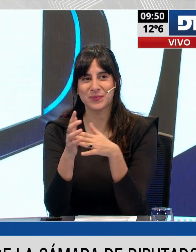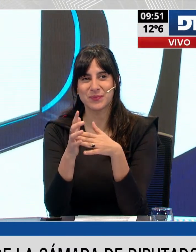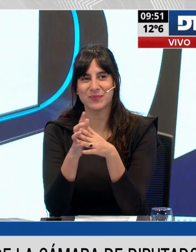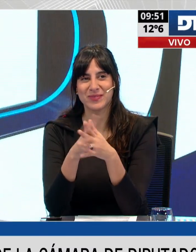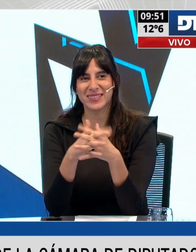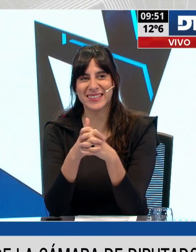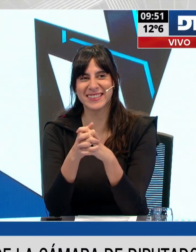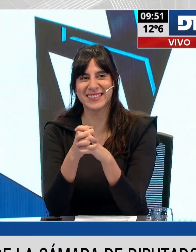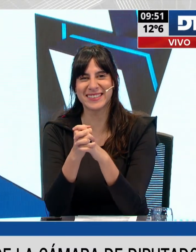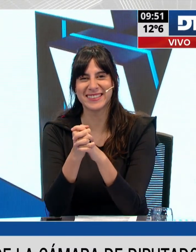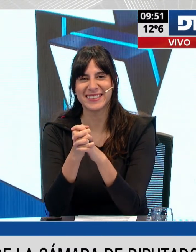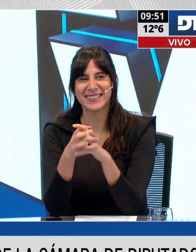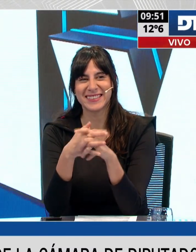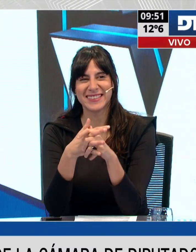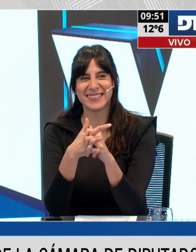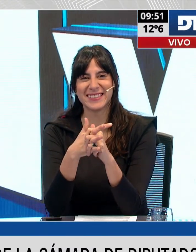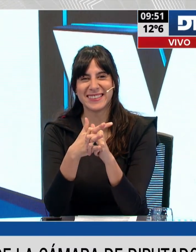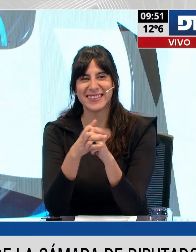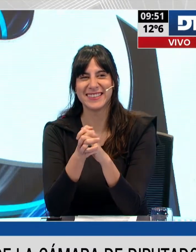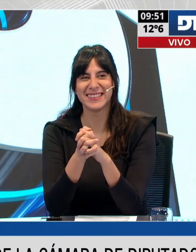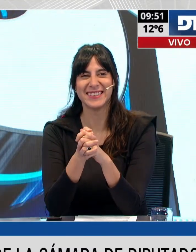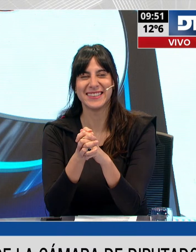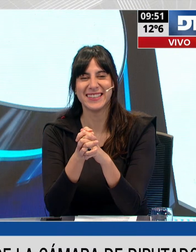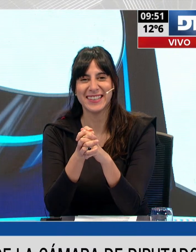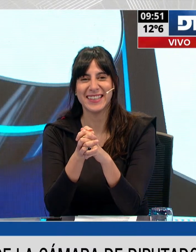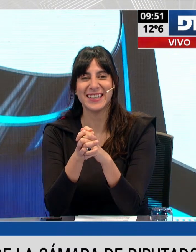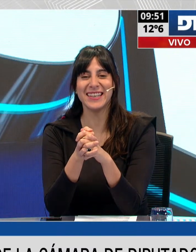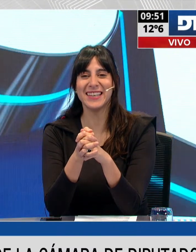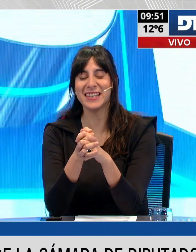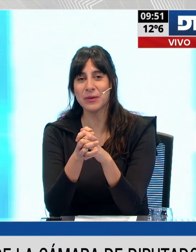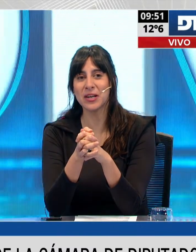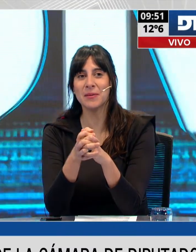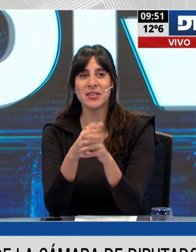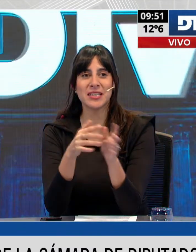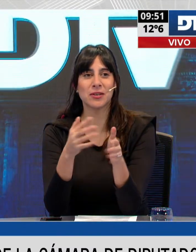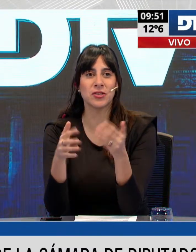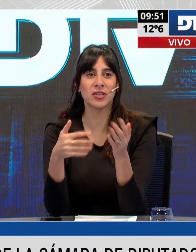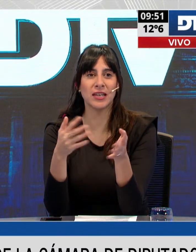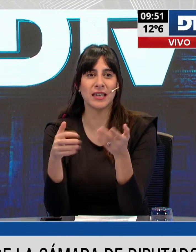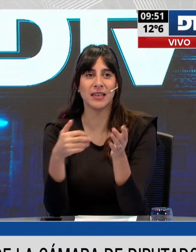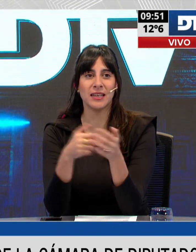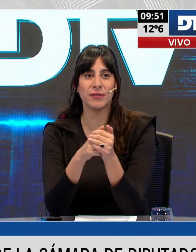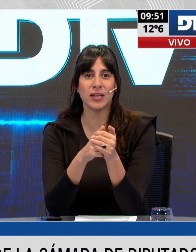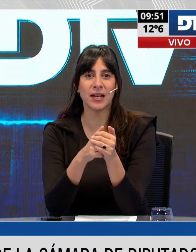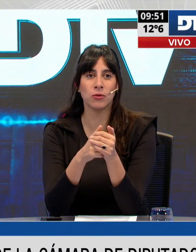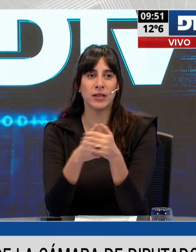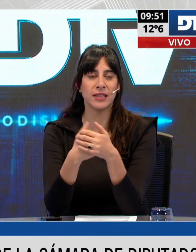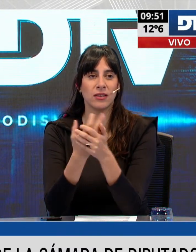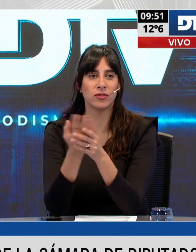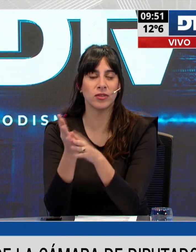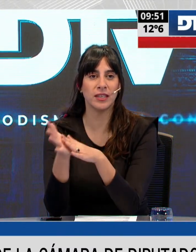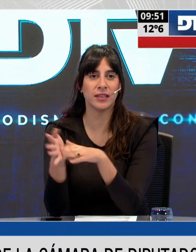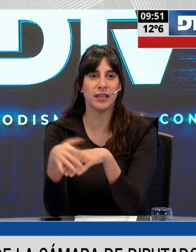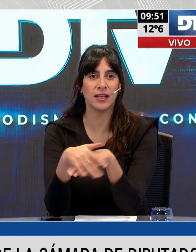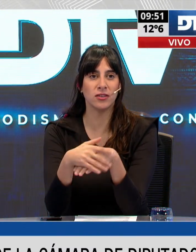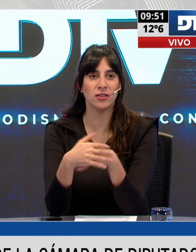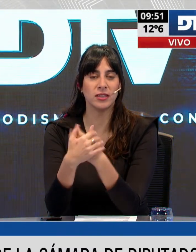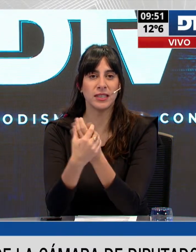poco... No sé cuánto duró, Vero, no sé si 1 hora. Y por lo menos escuchó vio la jura de los